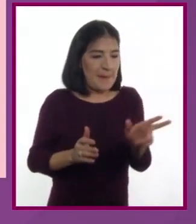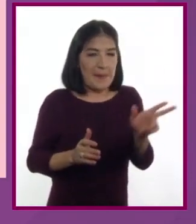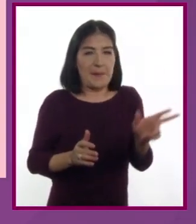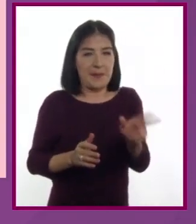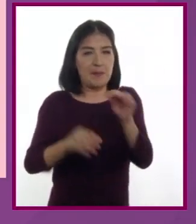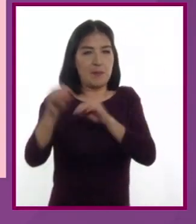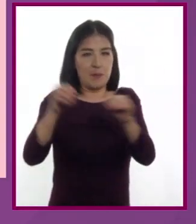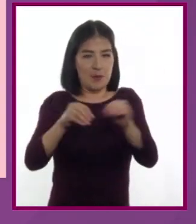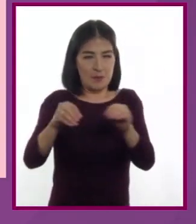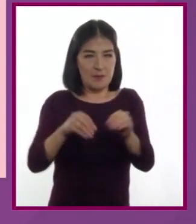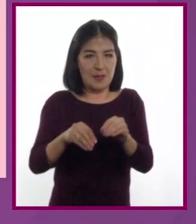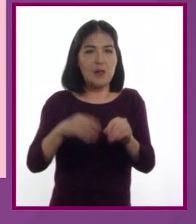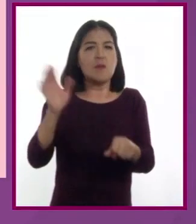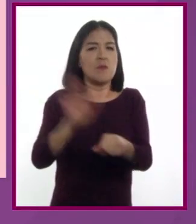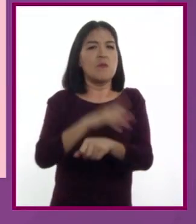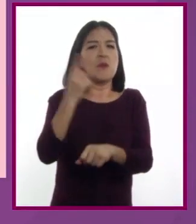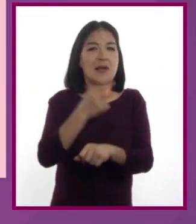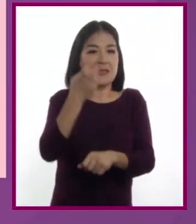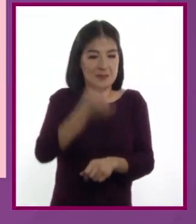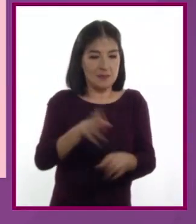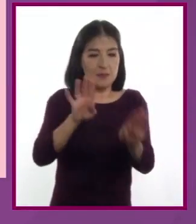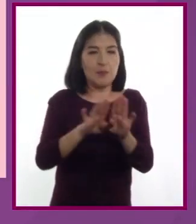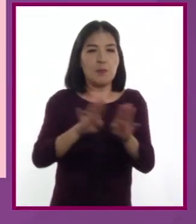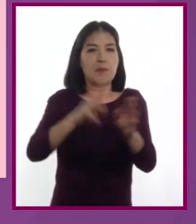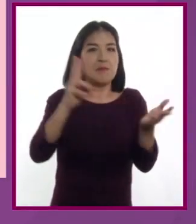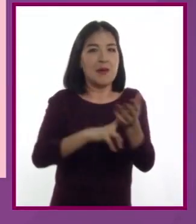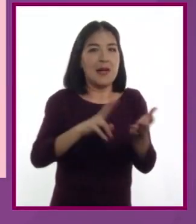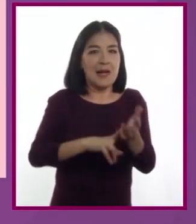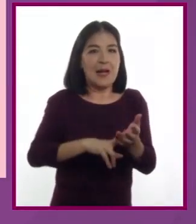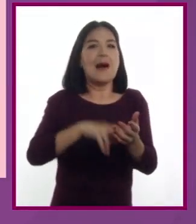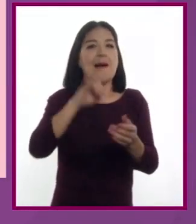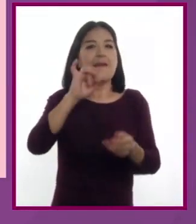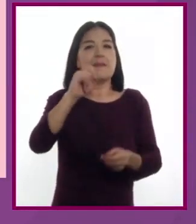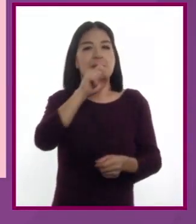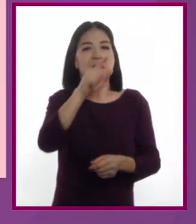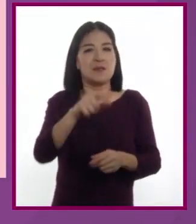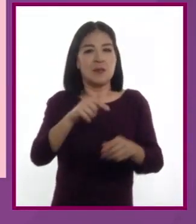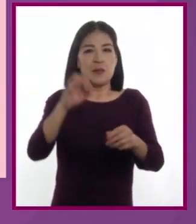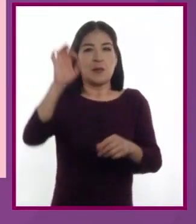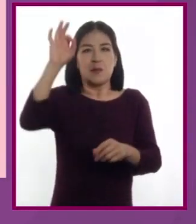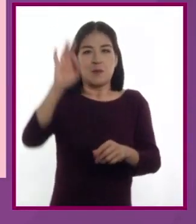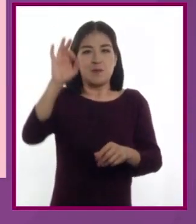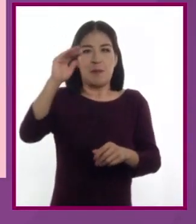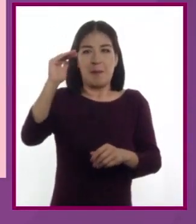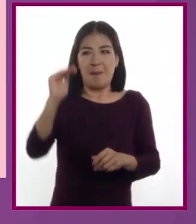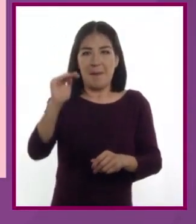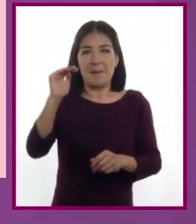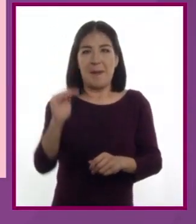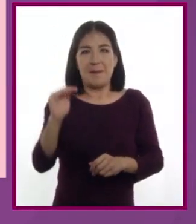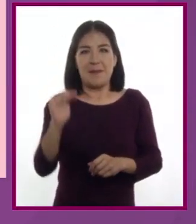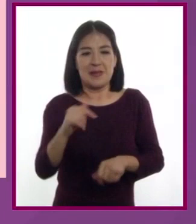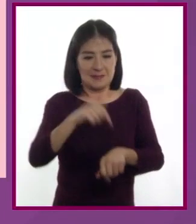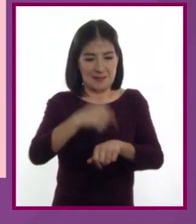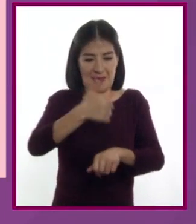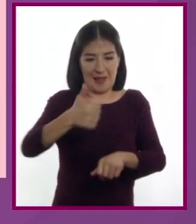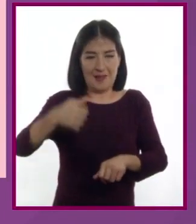movimiento, porque ese valor corresponde al descenso promedio de la temperatura cada